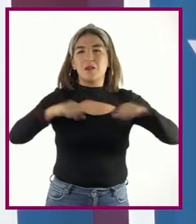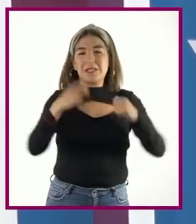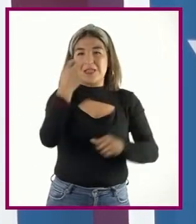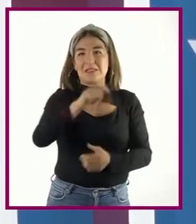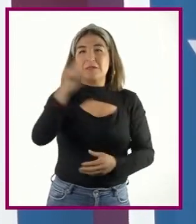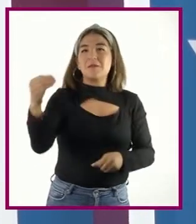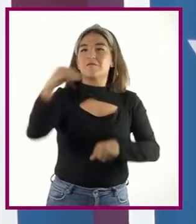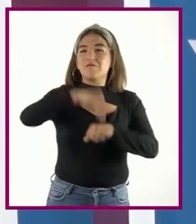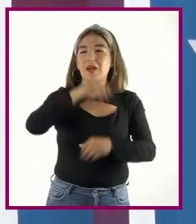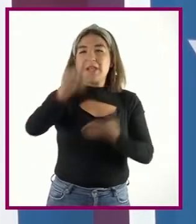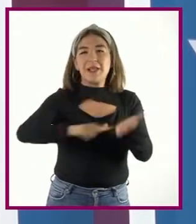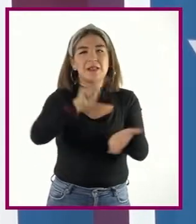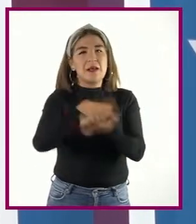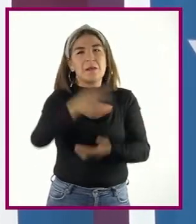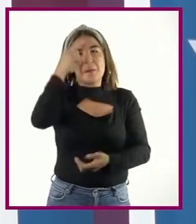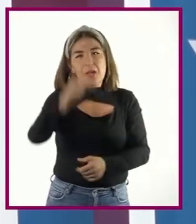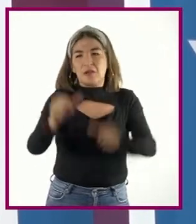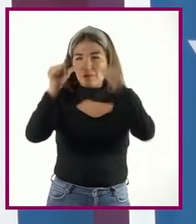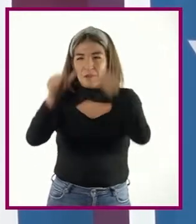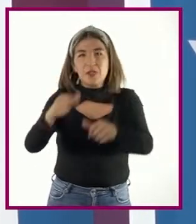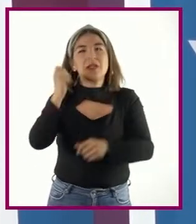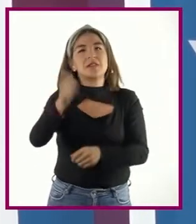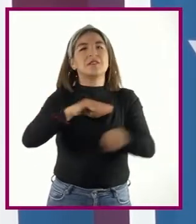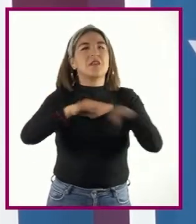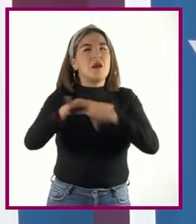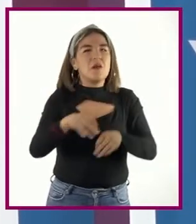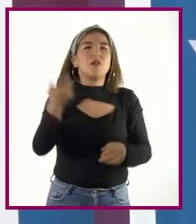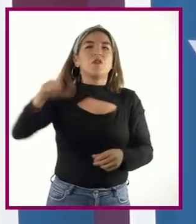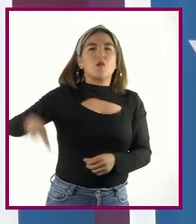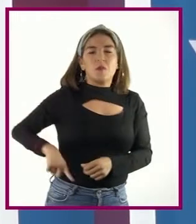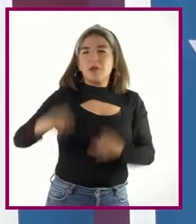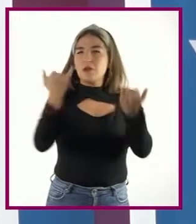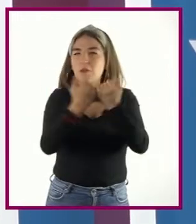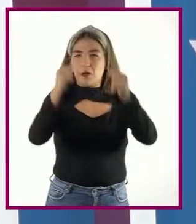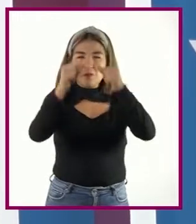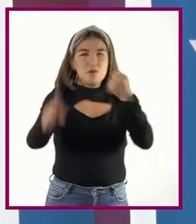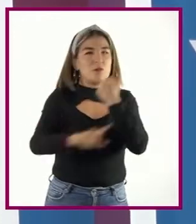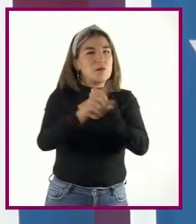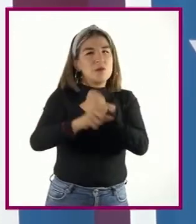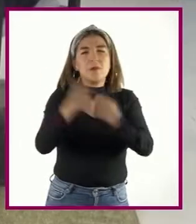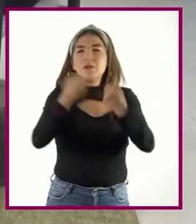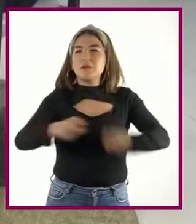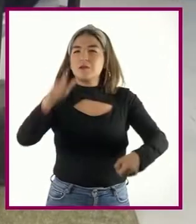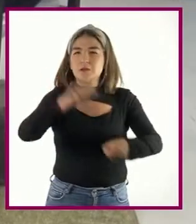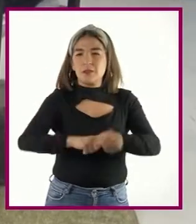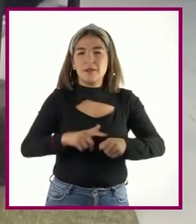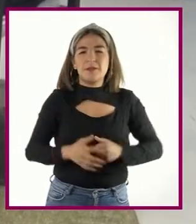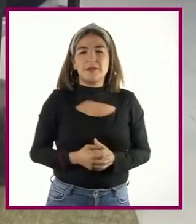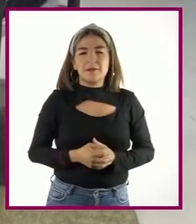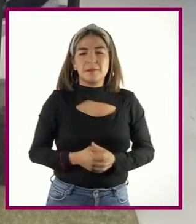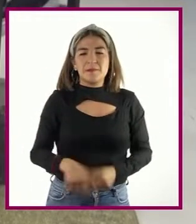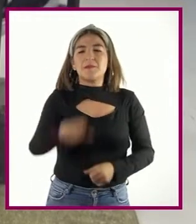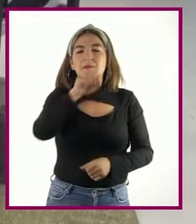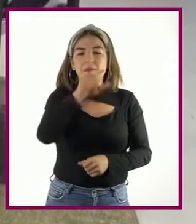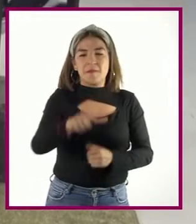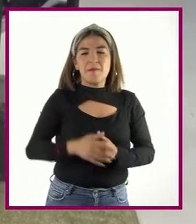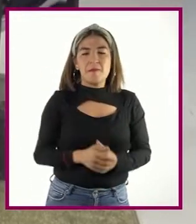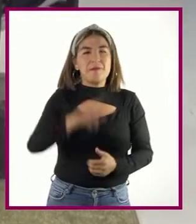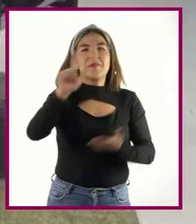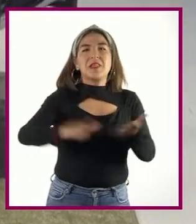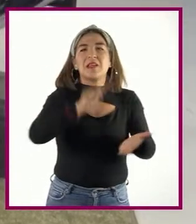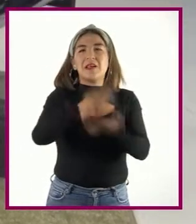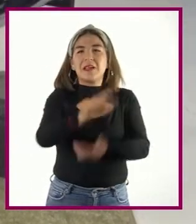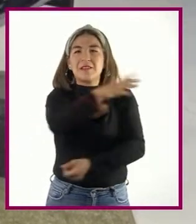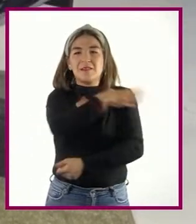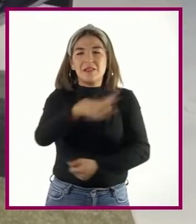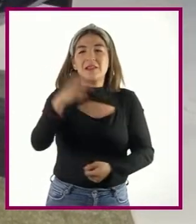las leyes, en la prestación de servicios públicos o en la atención de problemas sociales. Por otra parte, la Ley General de